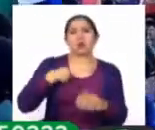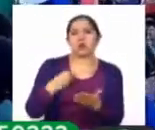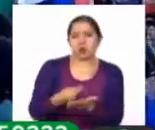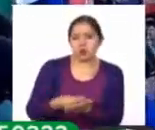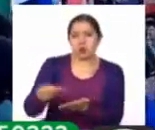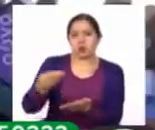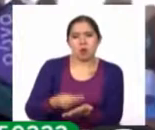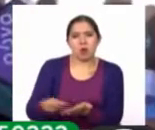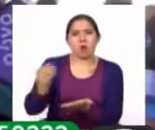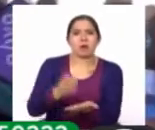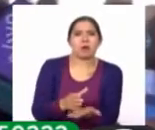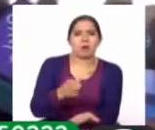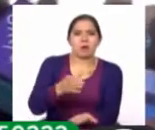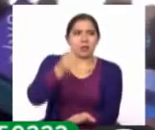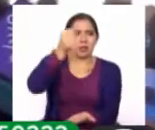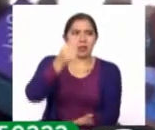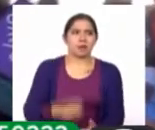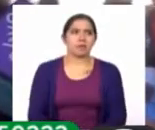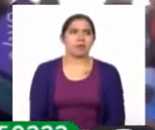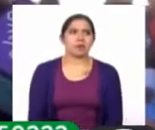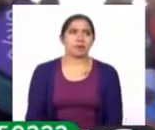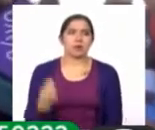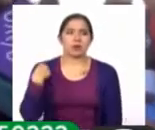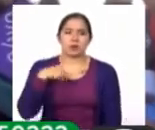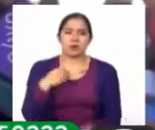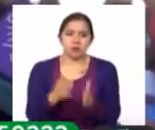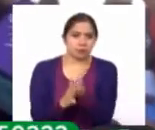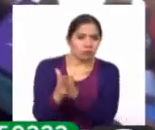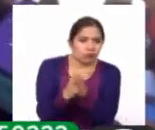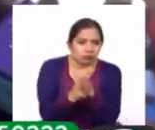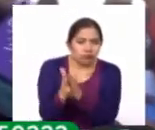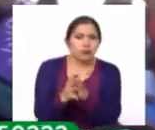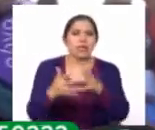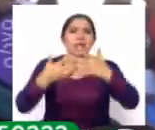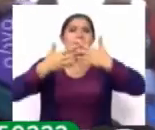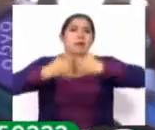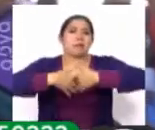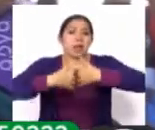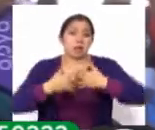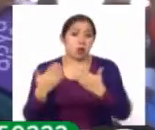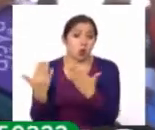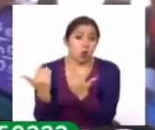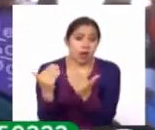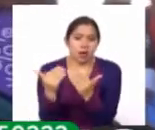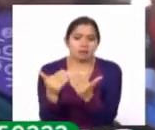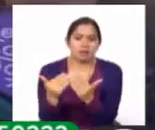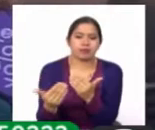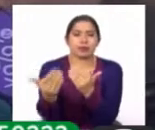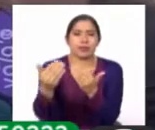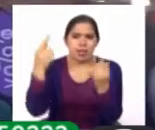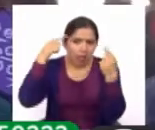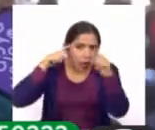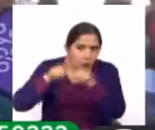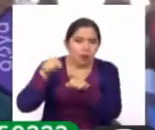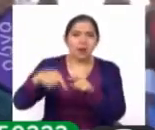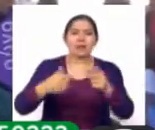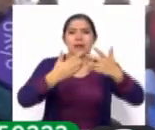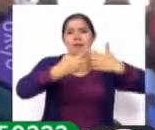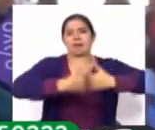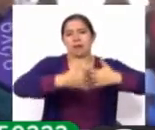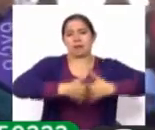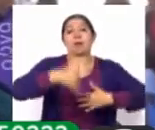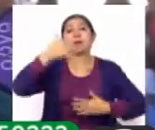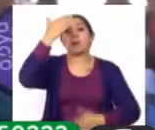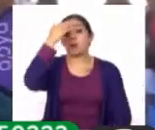aquí se produzcan. Estamos interesados como empresa a poder de aquí en adelante tener negocios con la fábrica de vidrios, dado